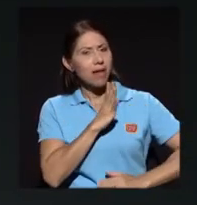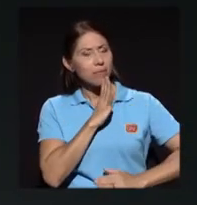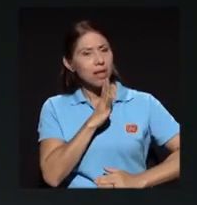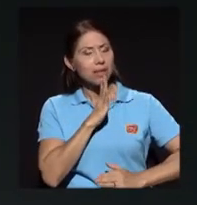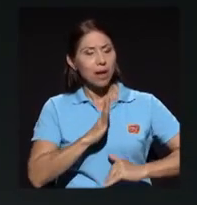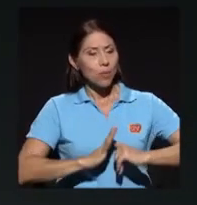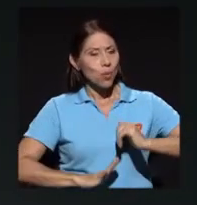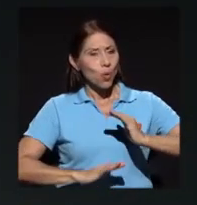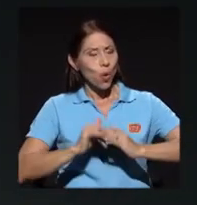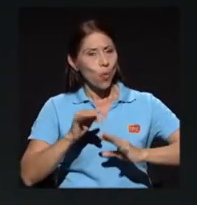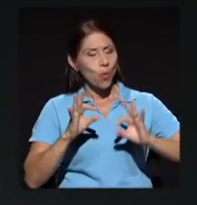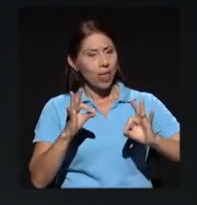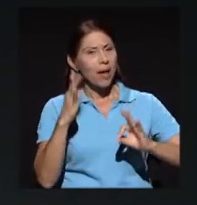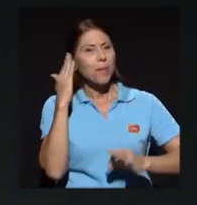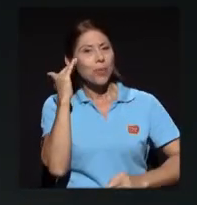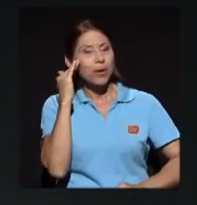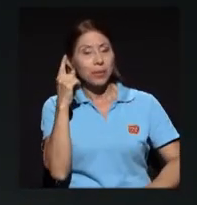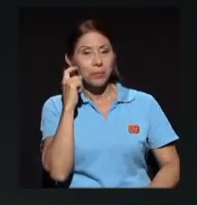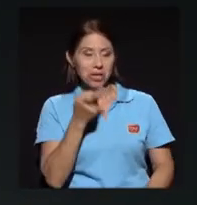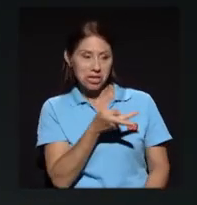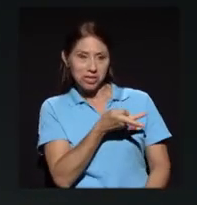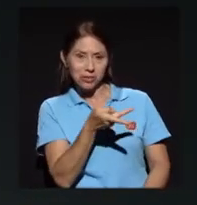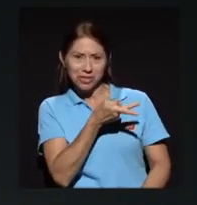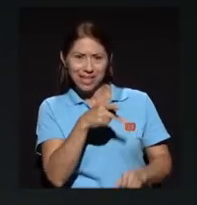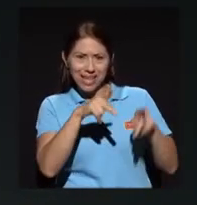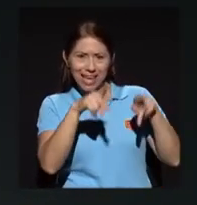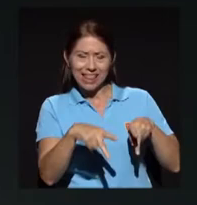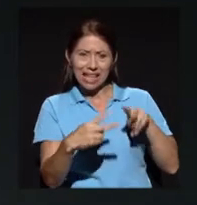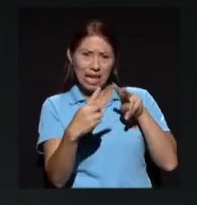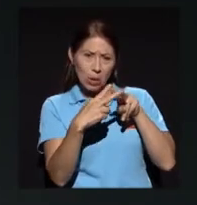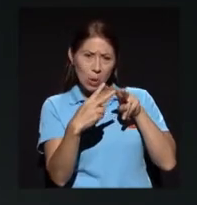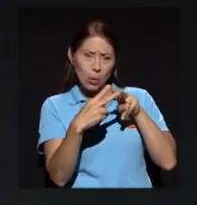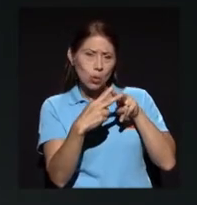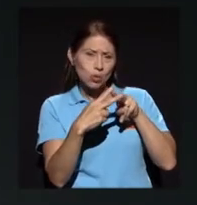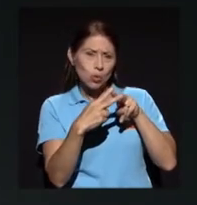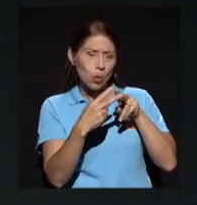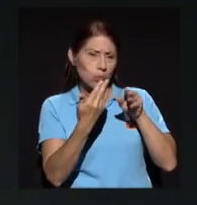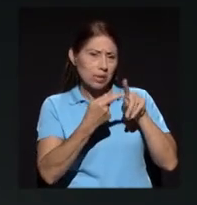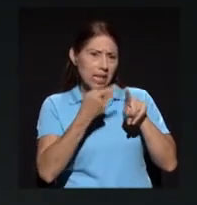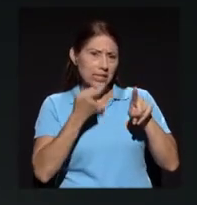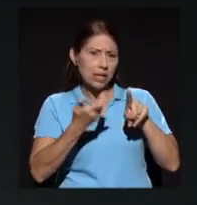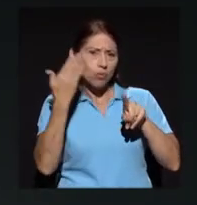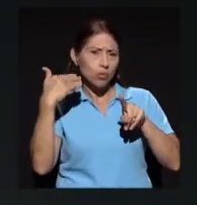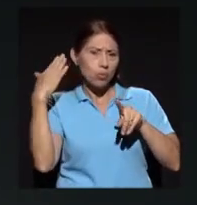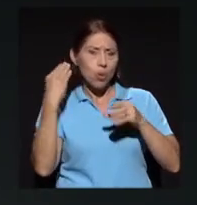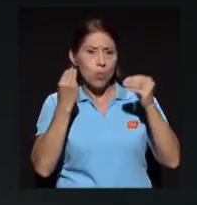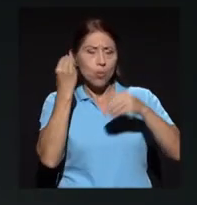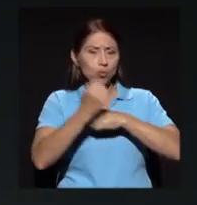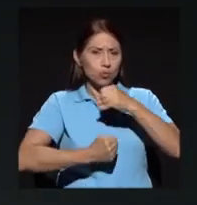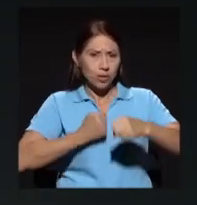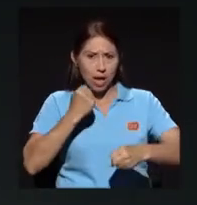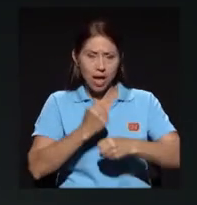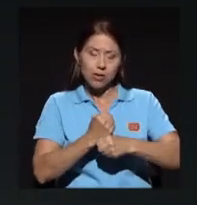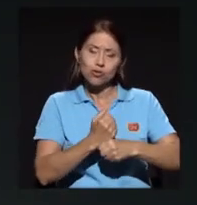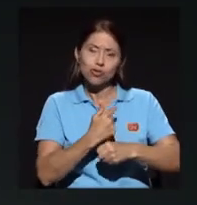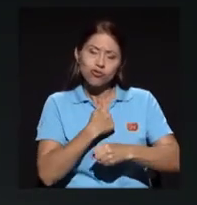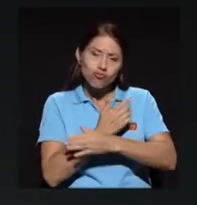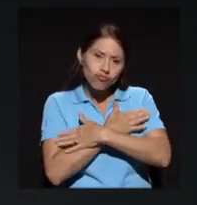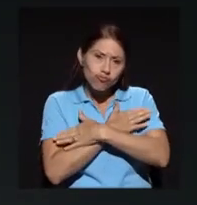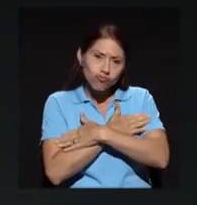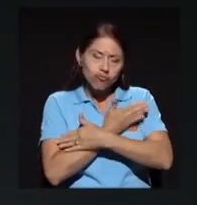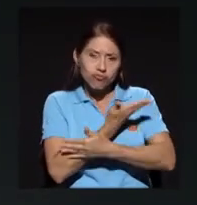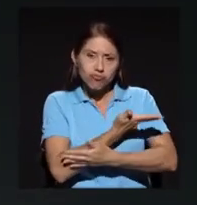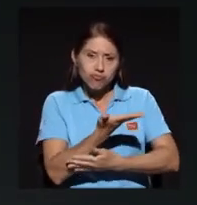porque son gentes que conozco por muchos años y que les tengo mucho aprecio.